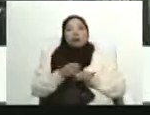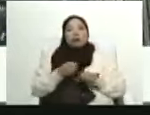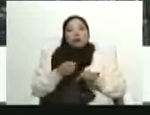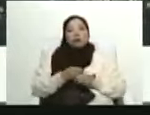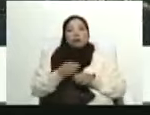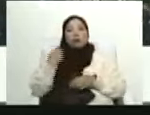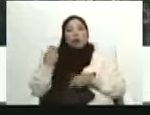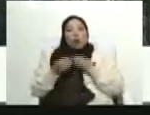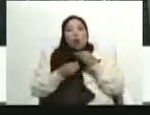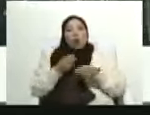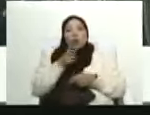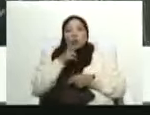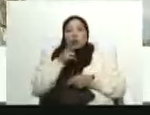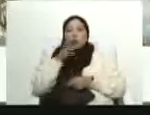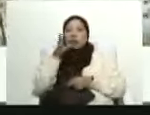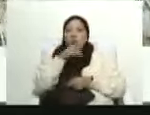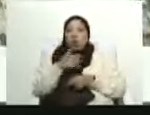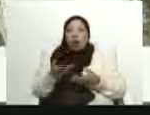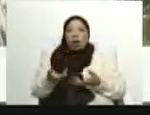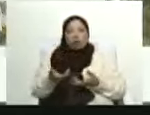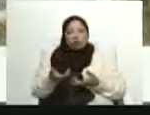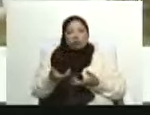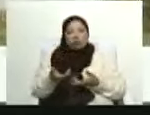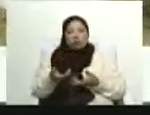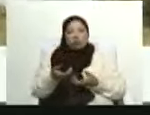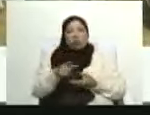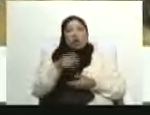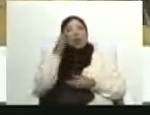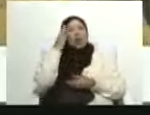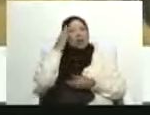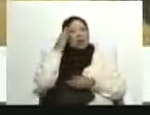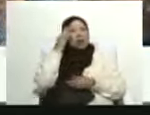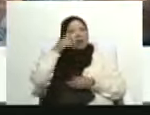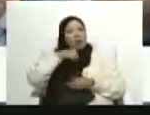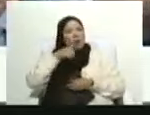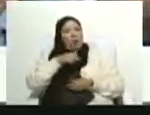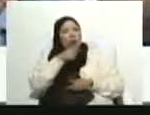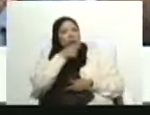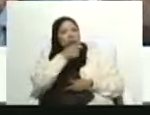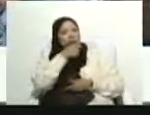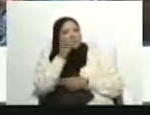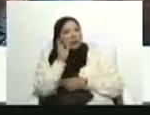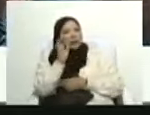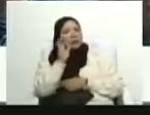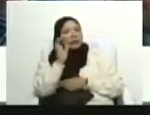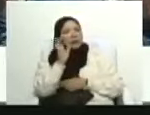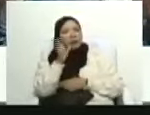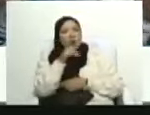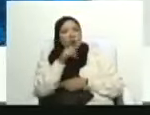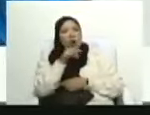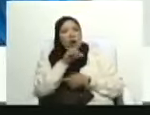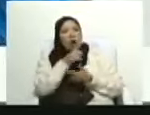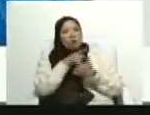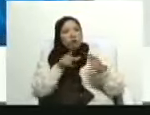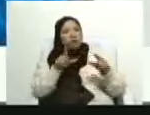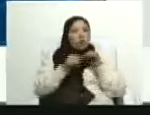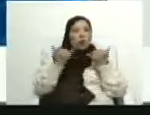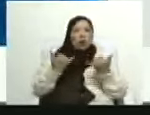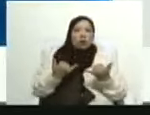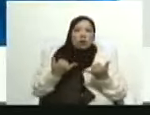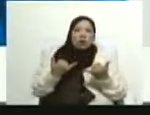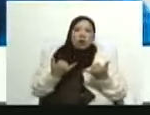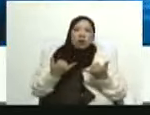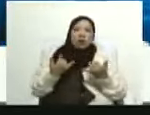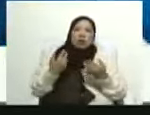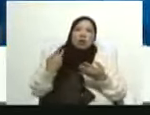de crear un caso inexistente. Sabemos, canciller, que el día de hoy, esta audiencia y las que siguen, no hay conclusiones, porque simplemente es este